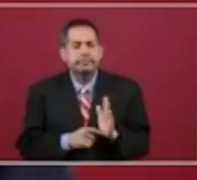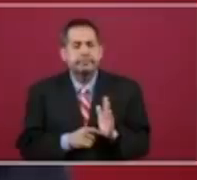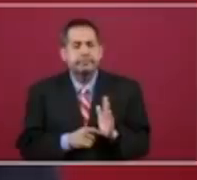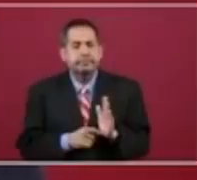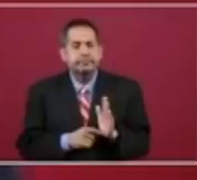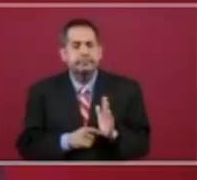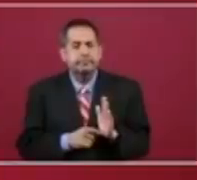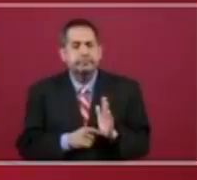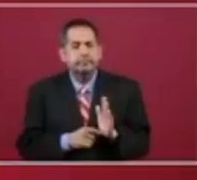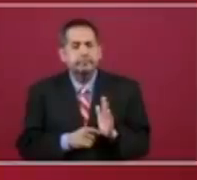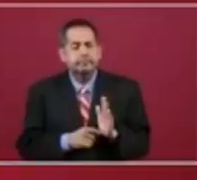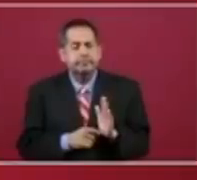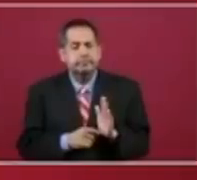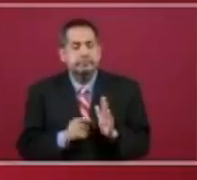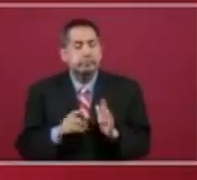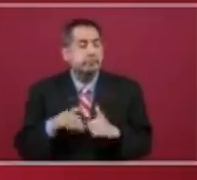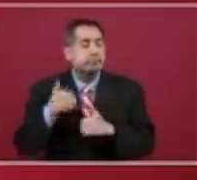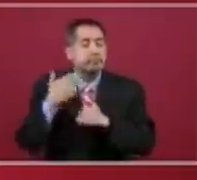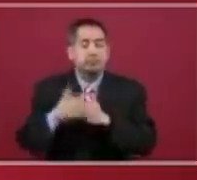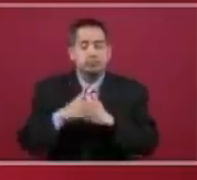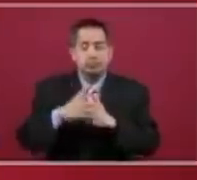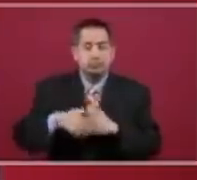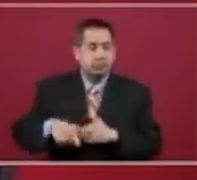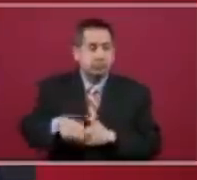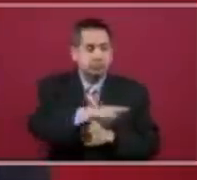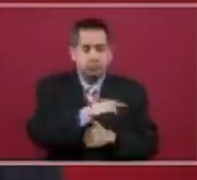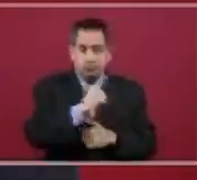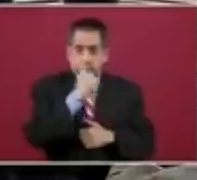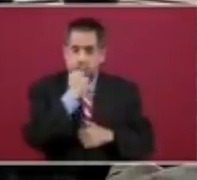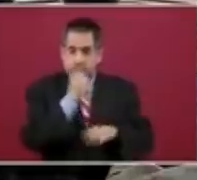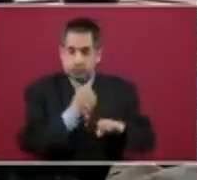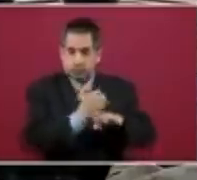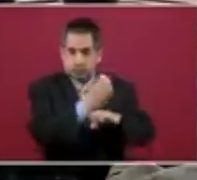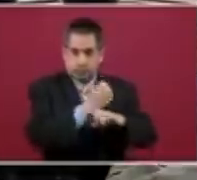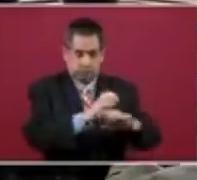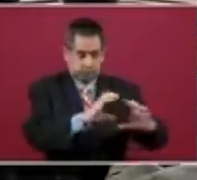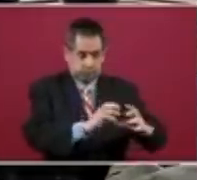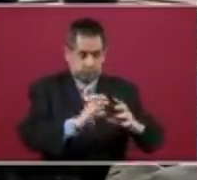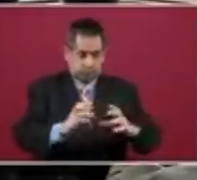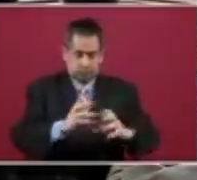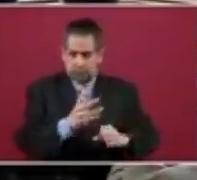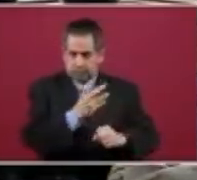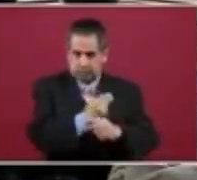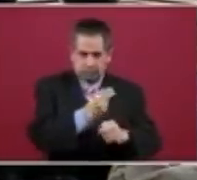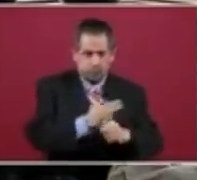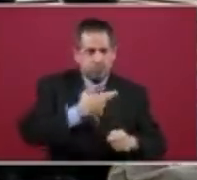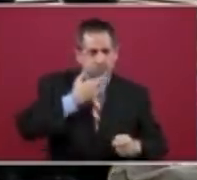se van a mejorar las policías estatales y municipales.